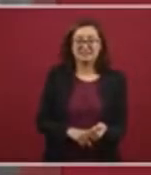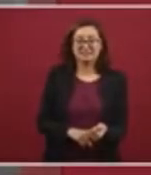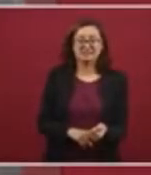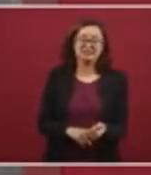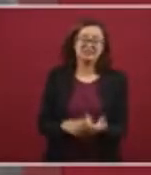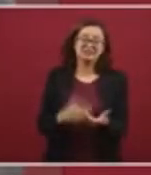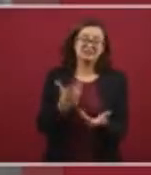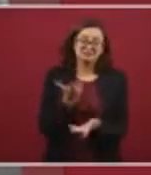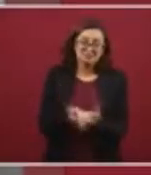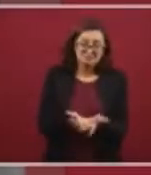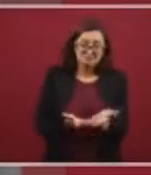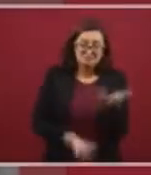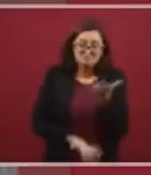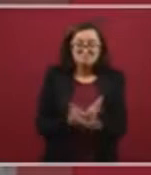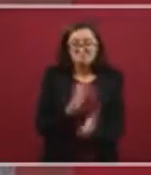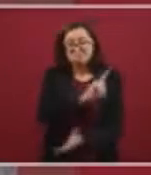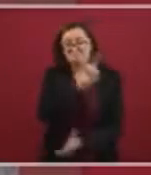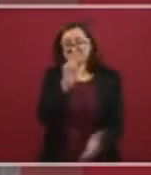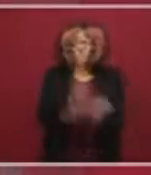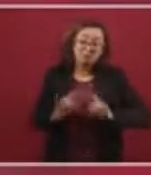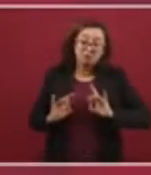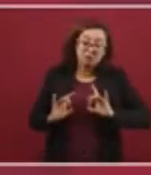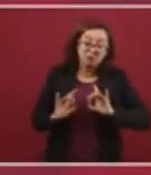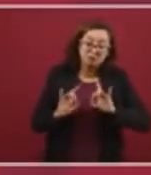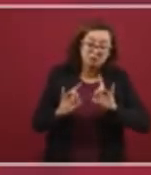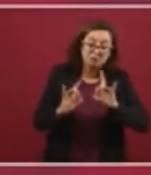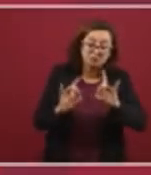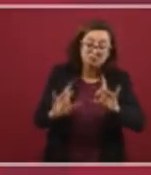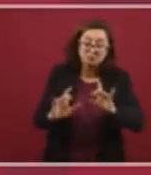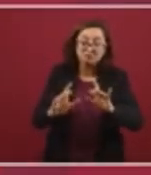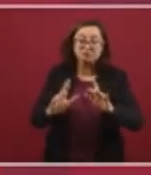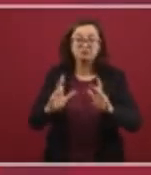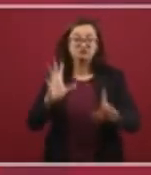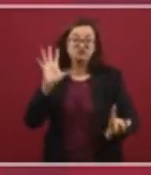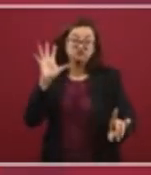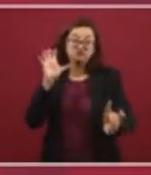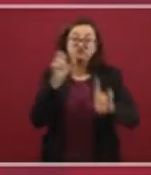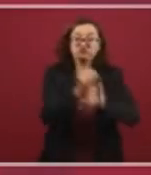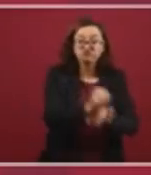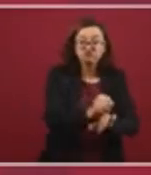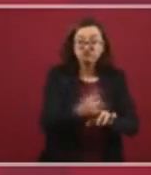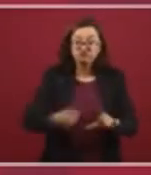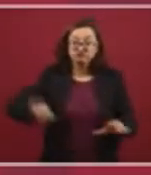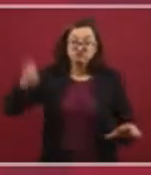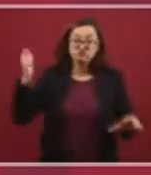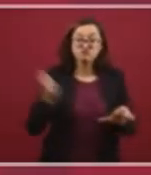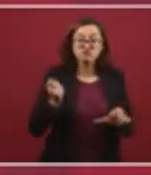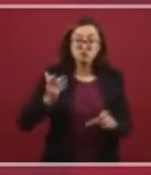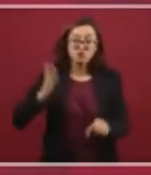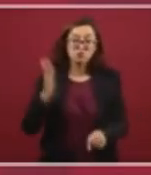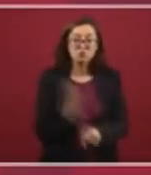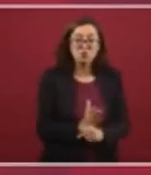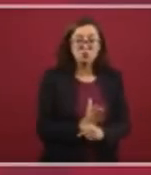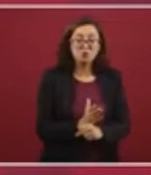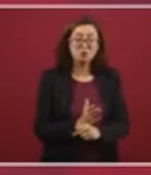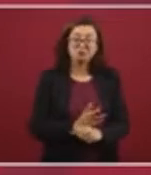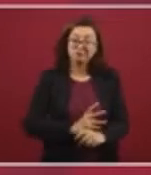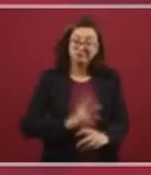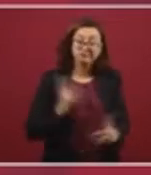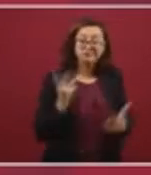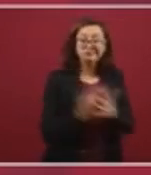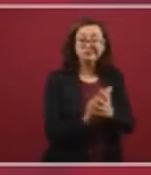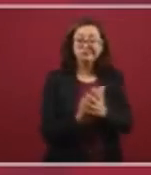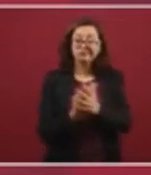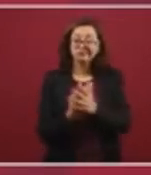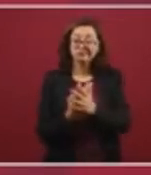en actos ilícitos en condenas cómo está una condena